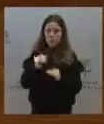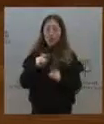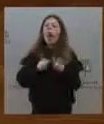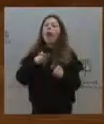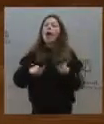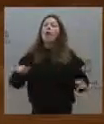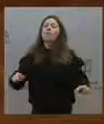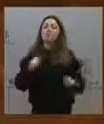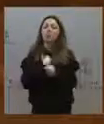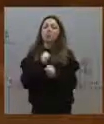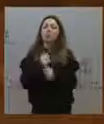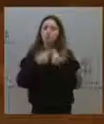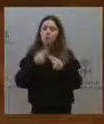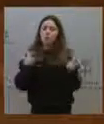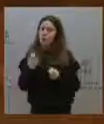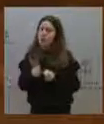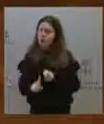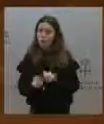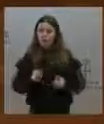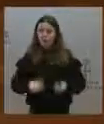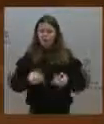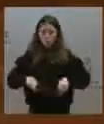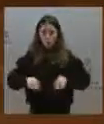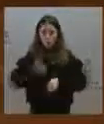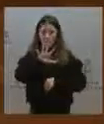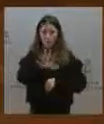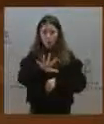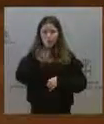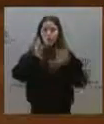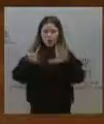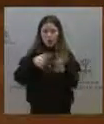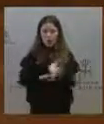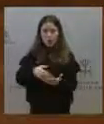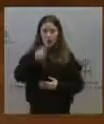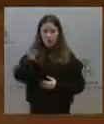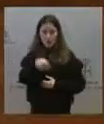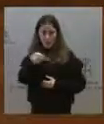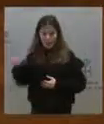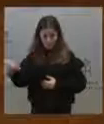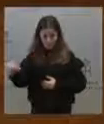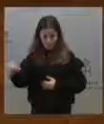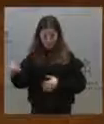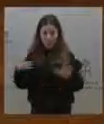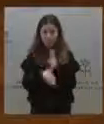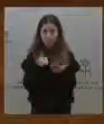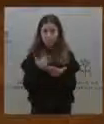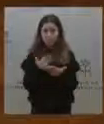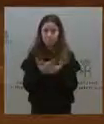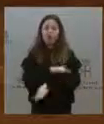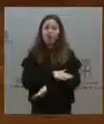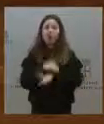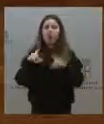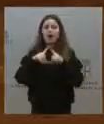corriente, casi 57 millones de euros. Lo que refleja que el aumento previsto por el Gobierno asturiano nada mejorará el día a día de los asturianos,